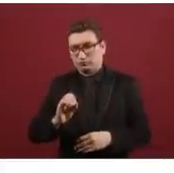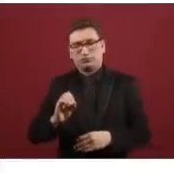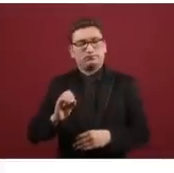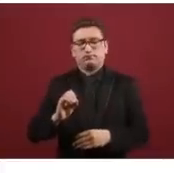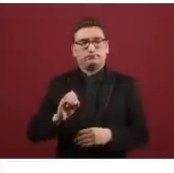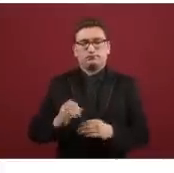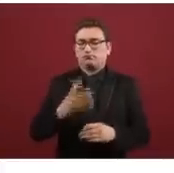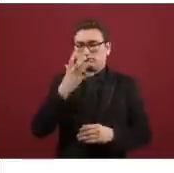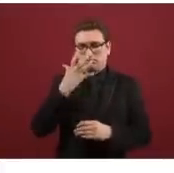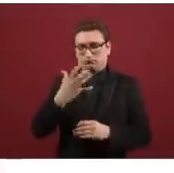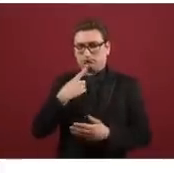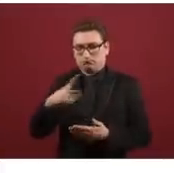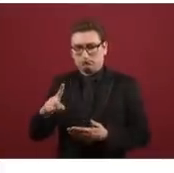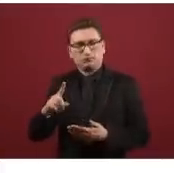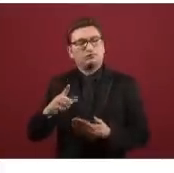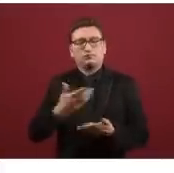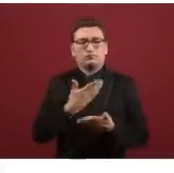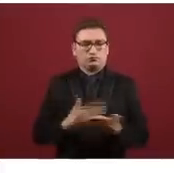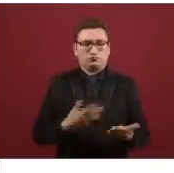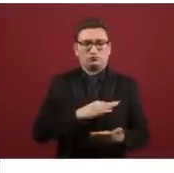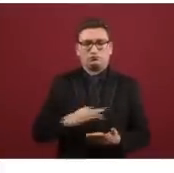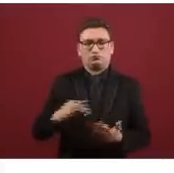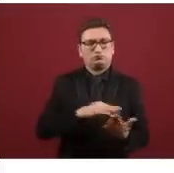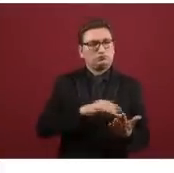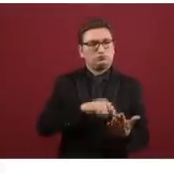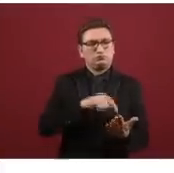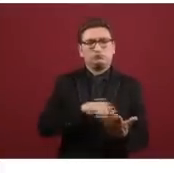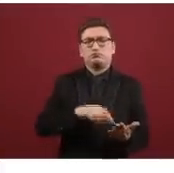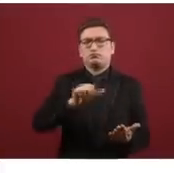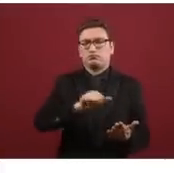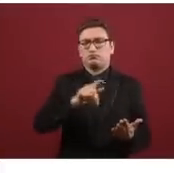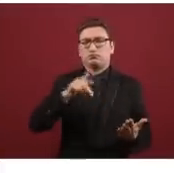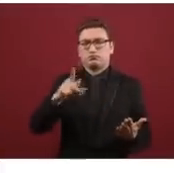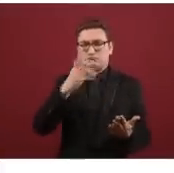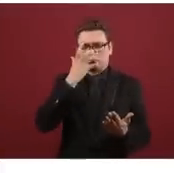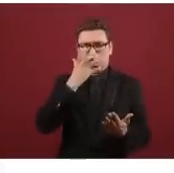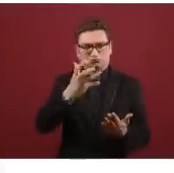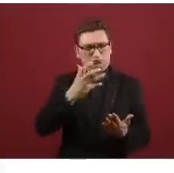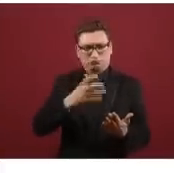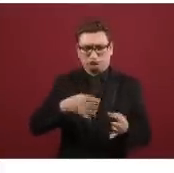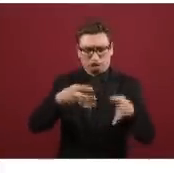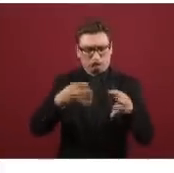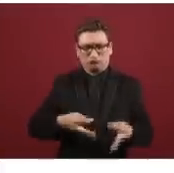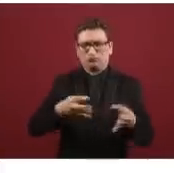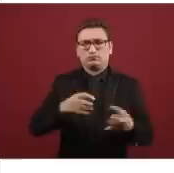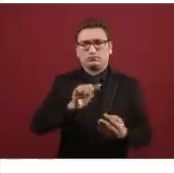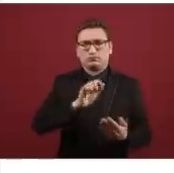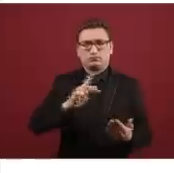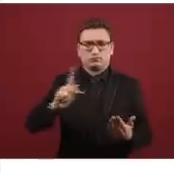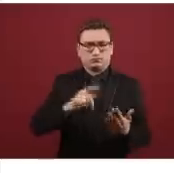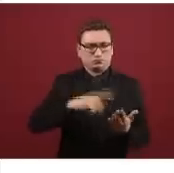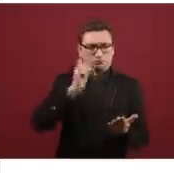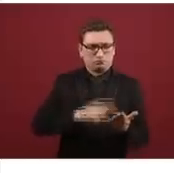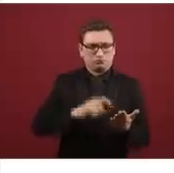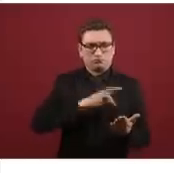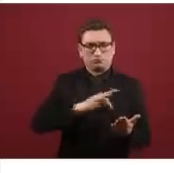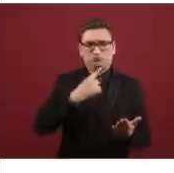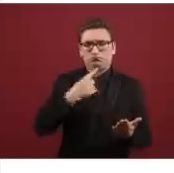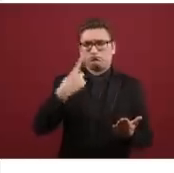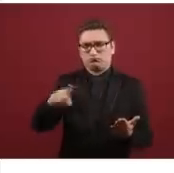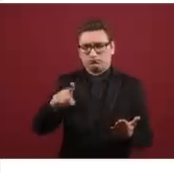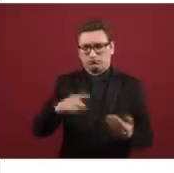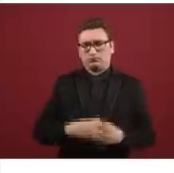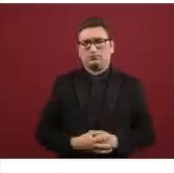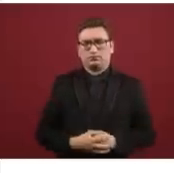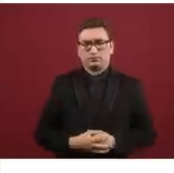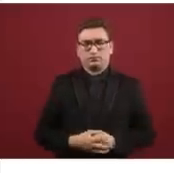presentar formalmente la queja, sería presentada formalmente a través de la app. Y si nos permiten